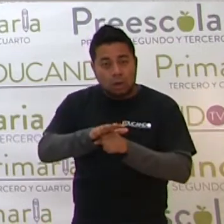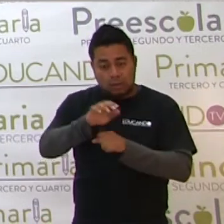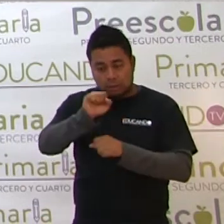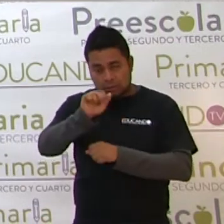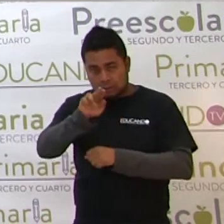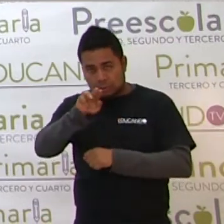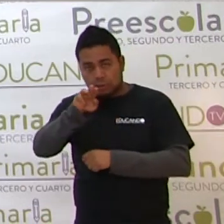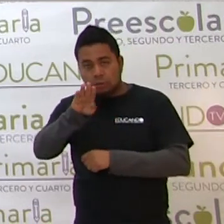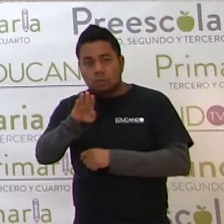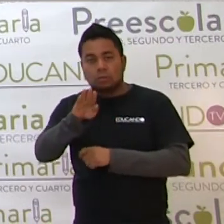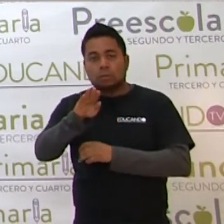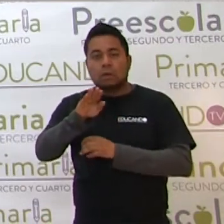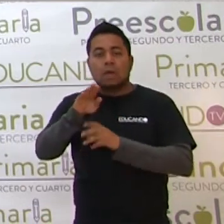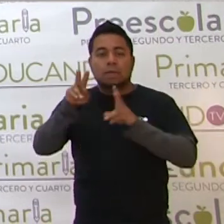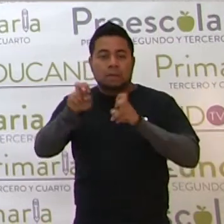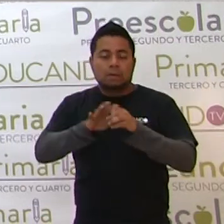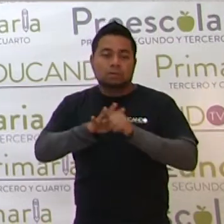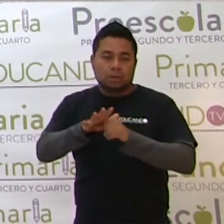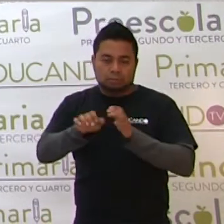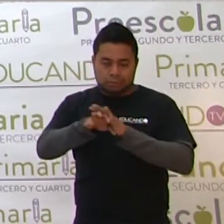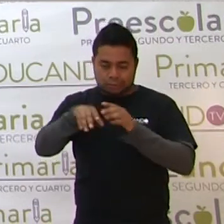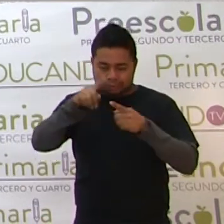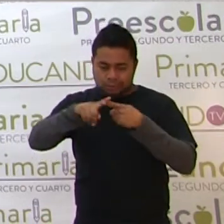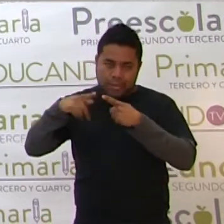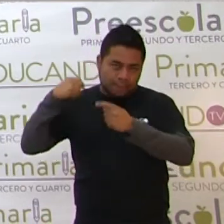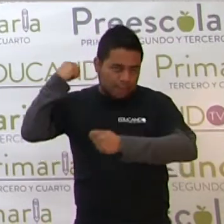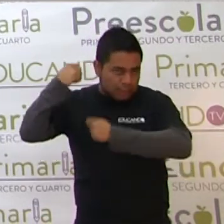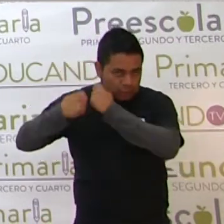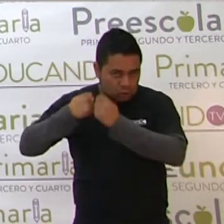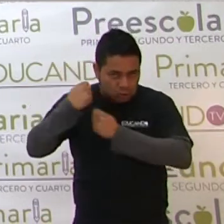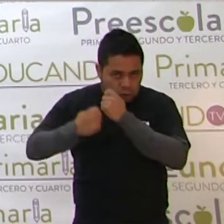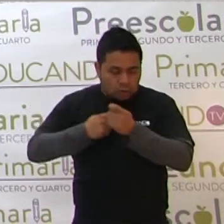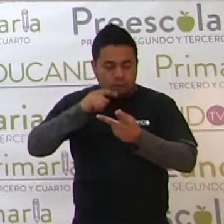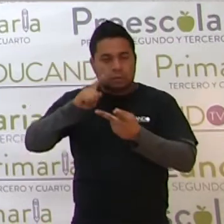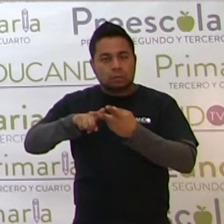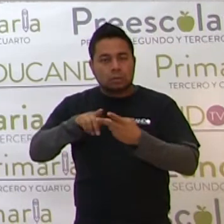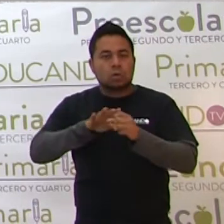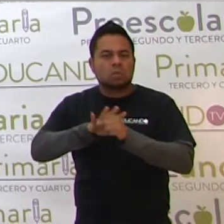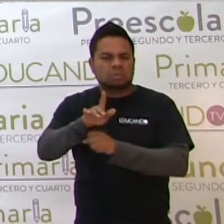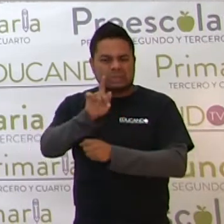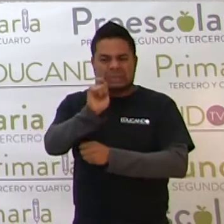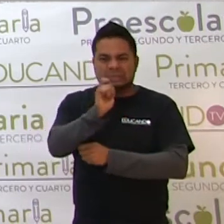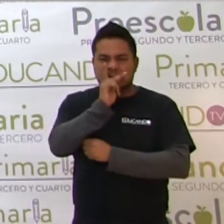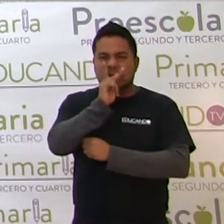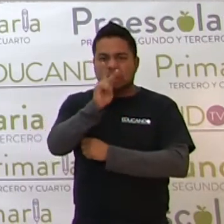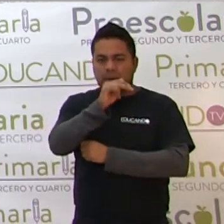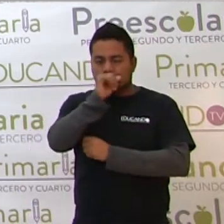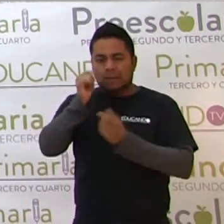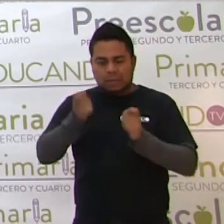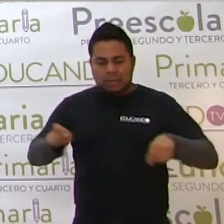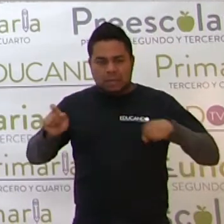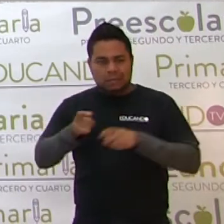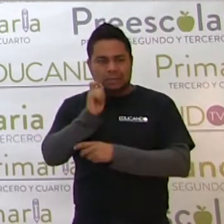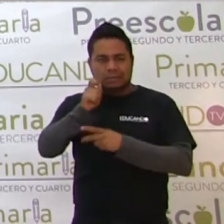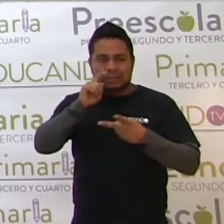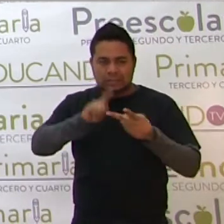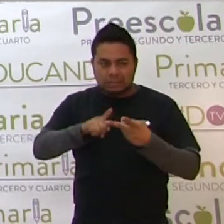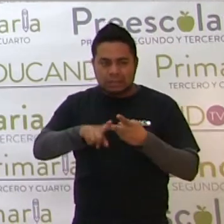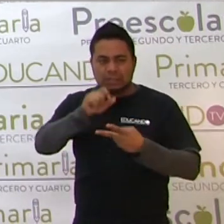las tradiciones, cuáles eran el significado de Guelaguetza,